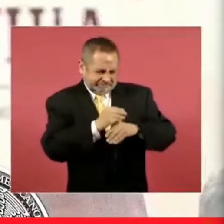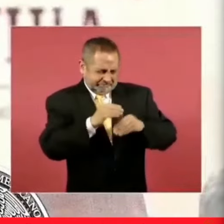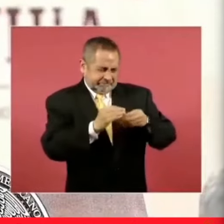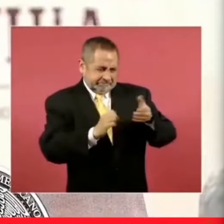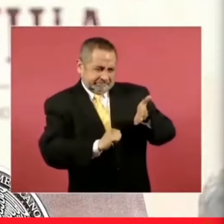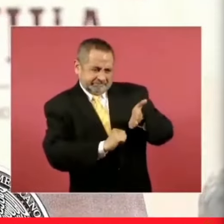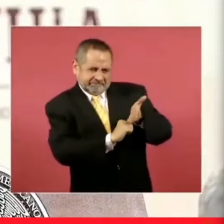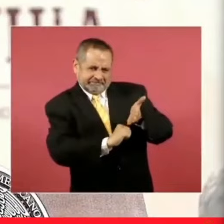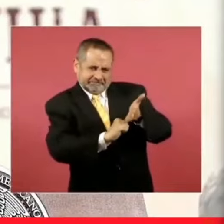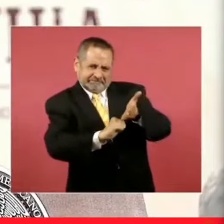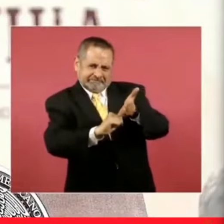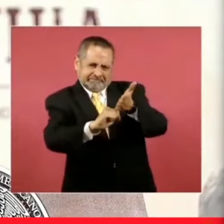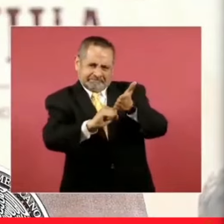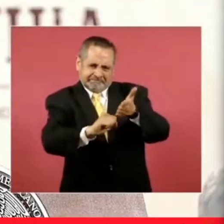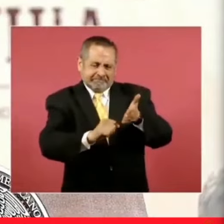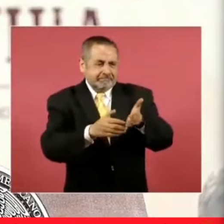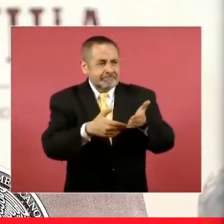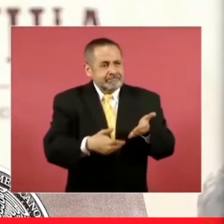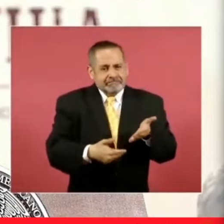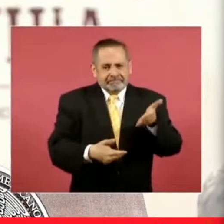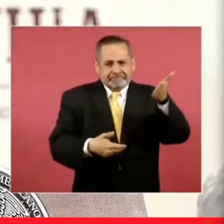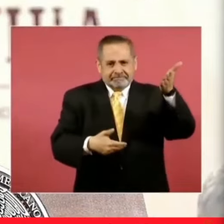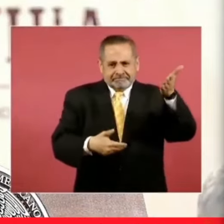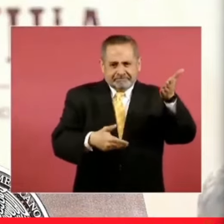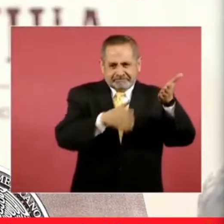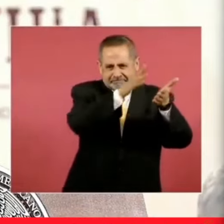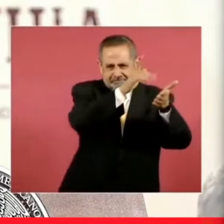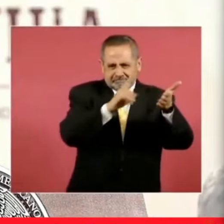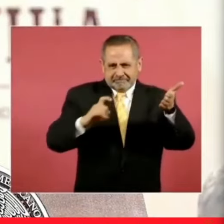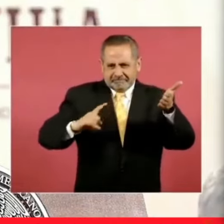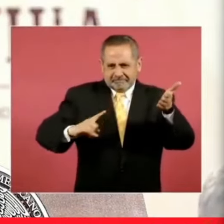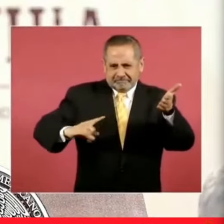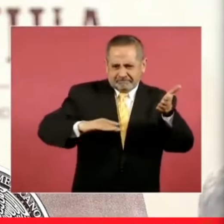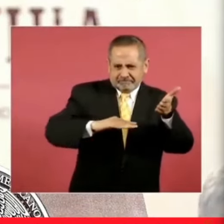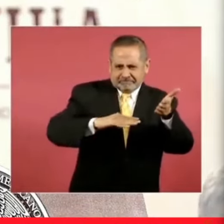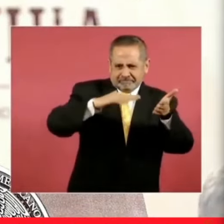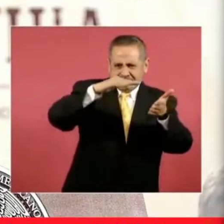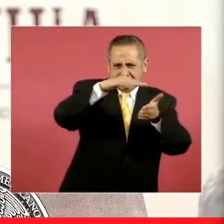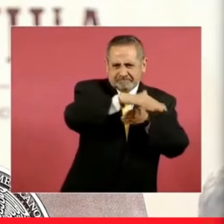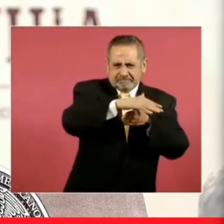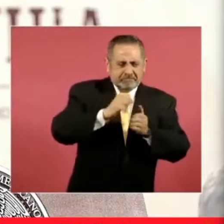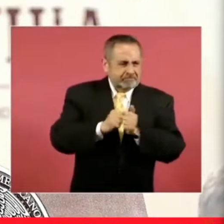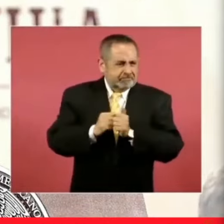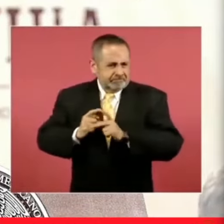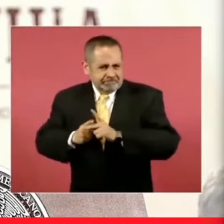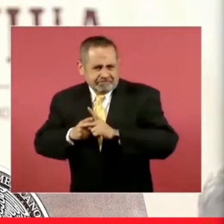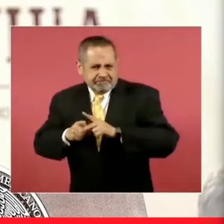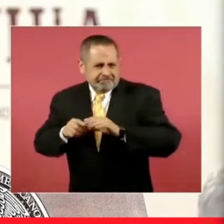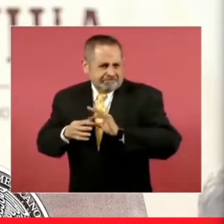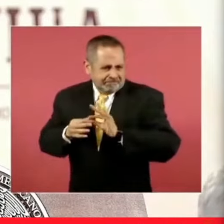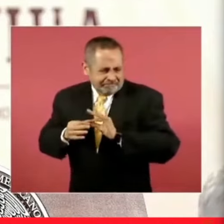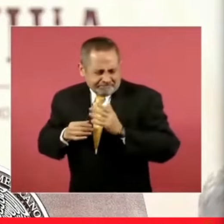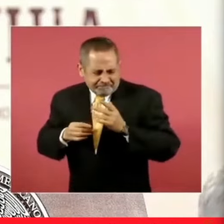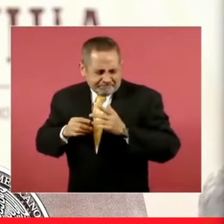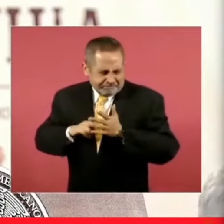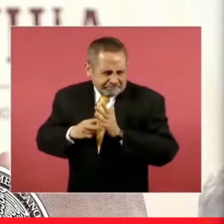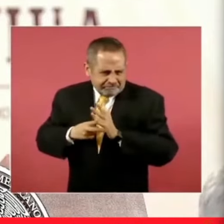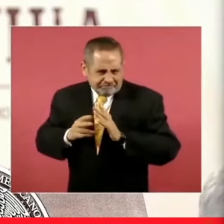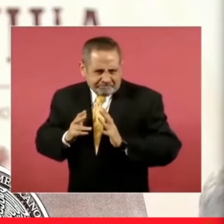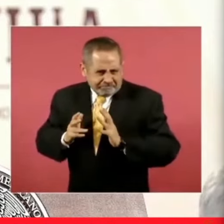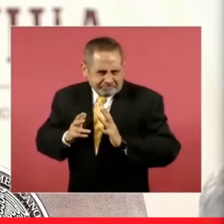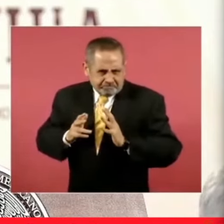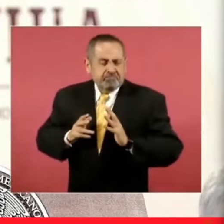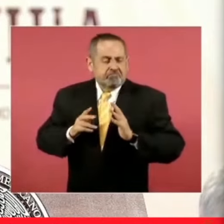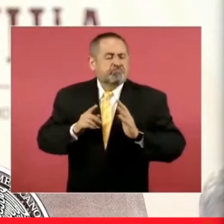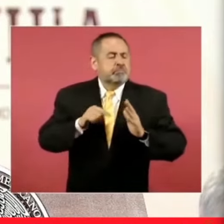tomadas de la mano en la tecnología, donde aplicamos modelos físicos, modelos matemáticos que nos ayudaron antes